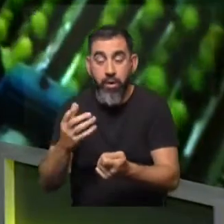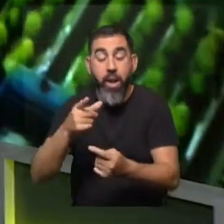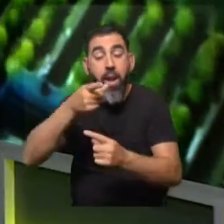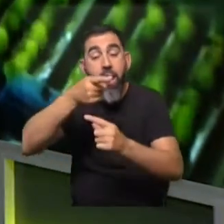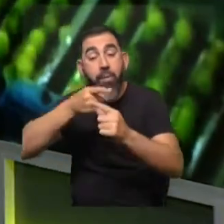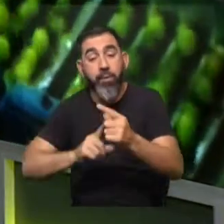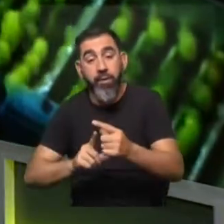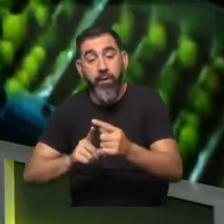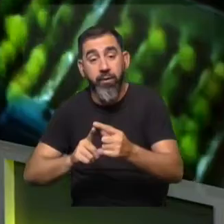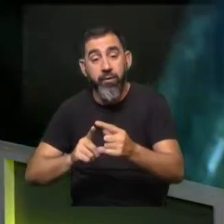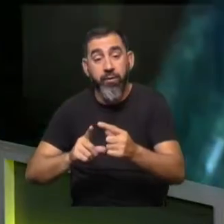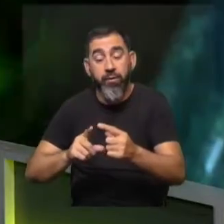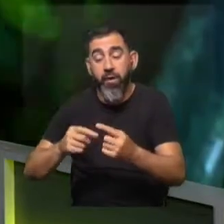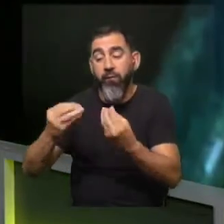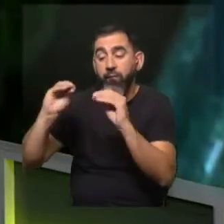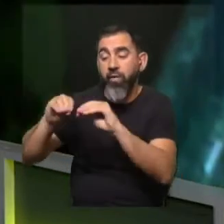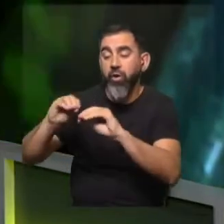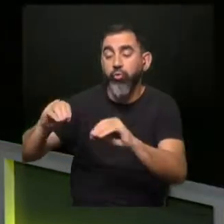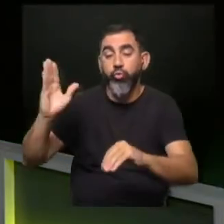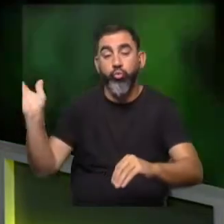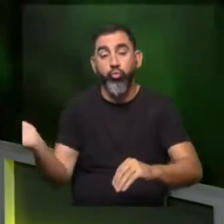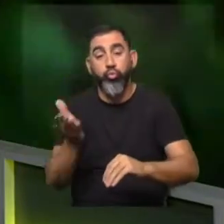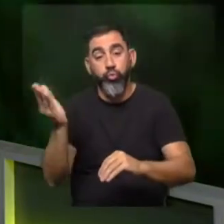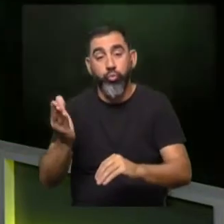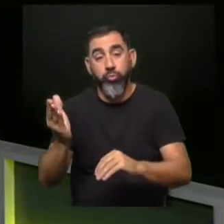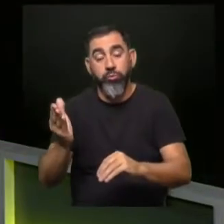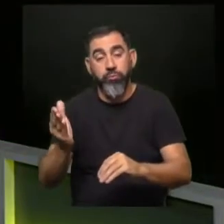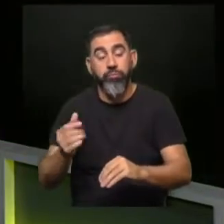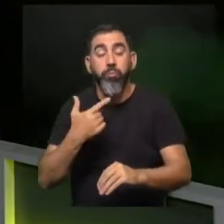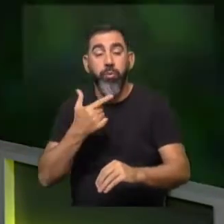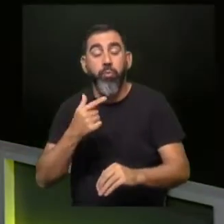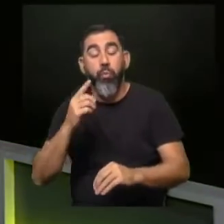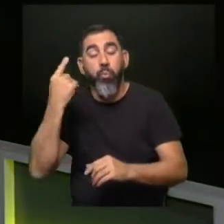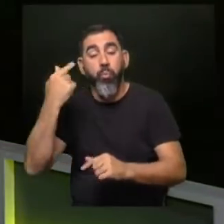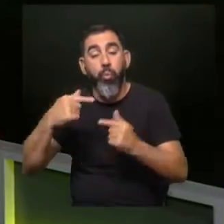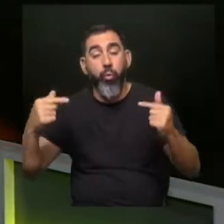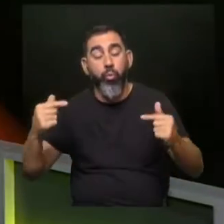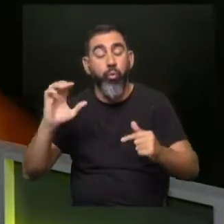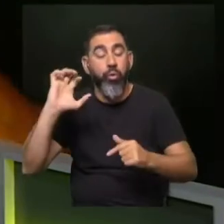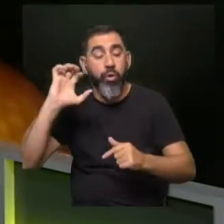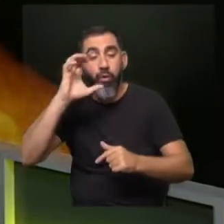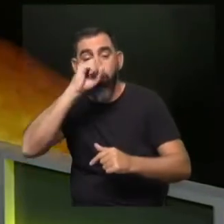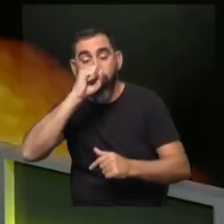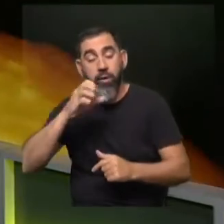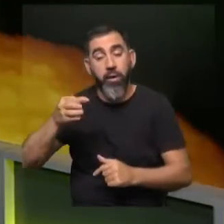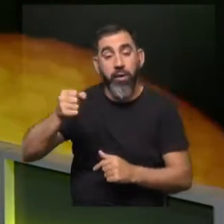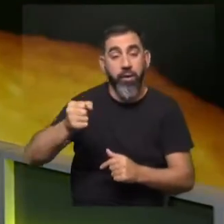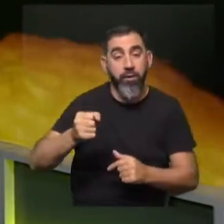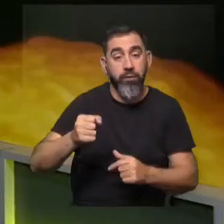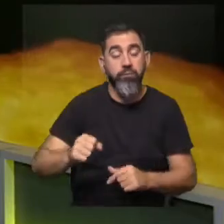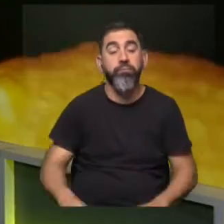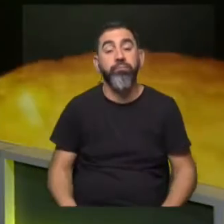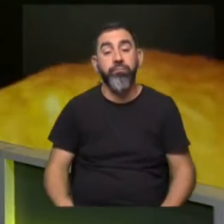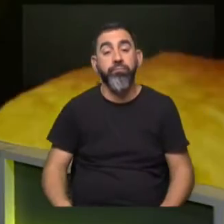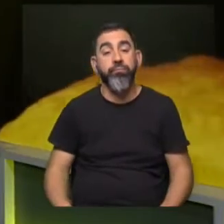mitad de lo que es el descarte de una producción muy intensa como es la de productos derivados de los cítricos en Uruguay. Nada, eso, lo que